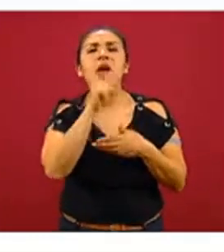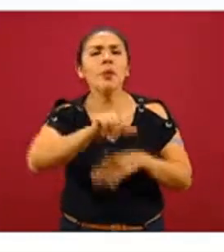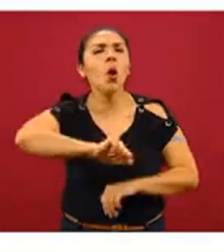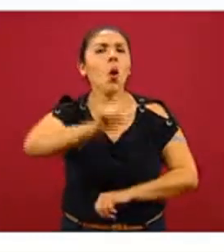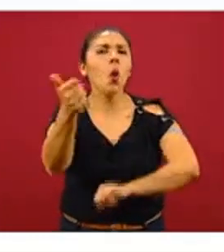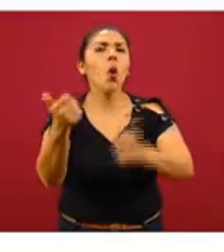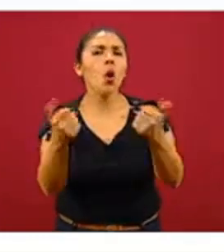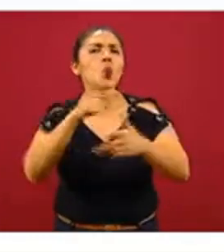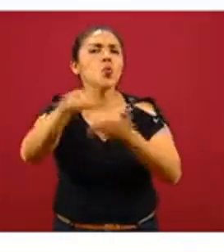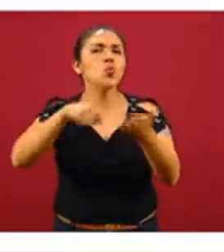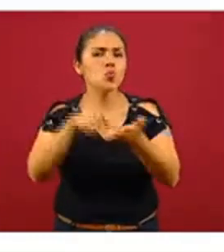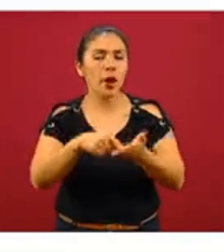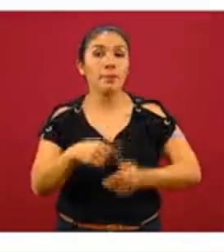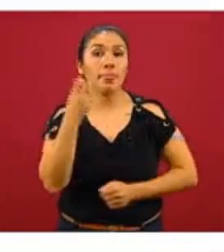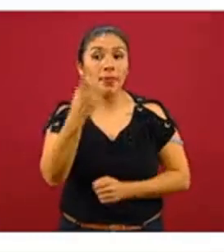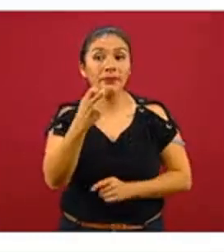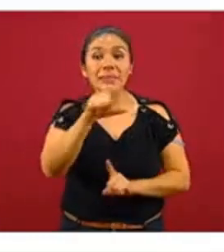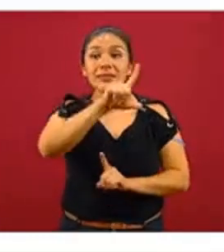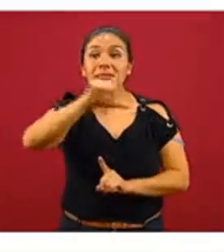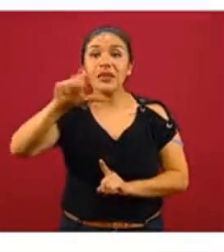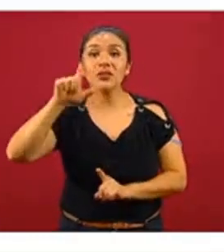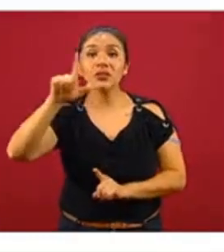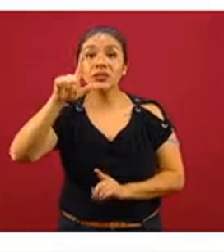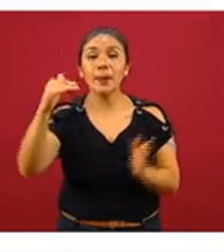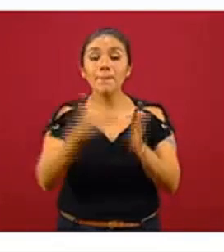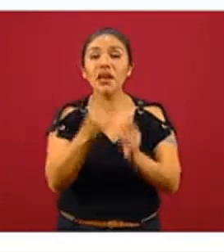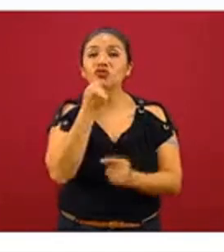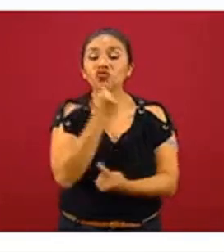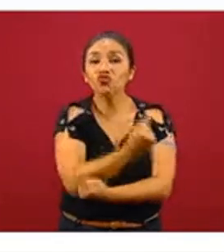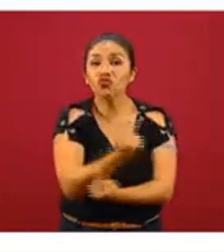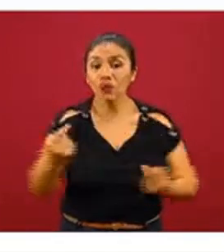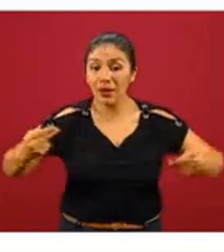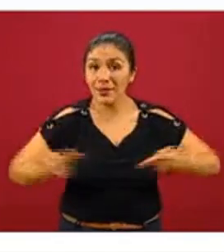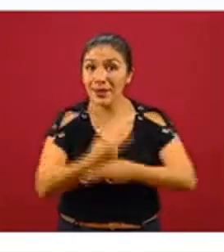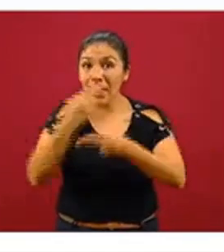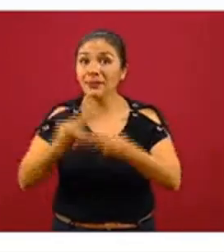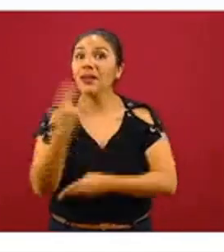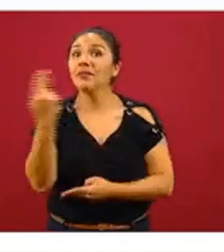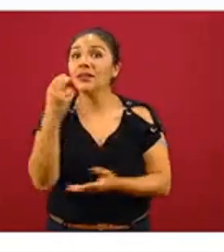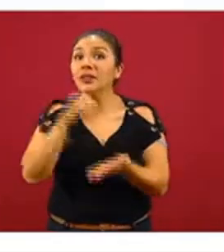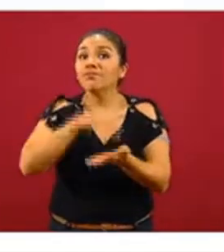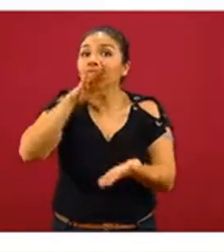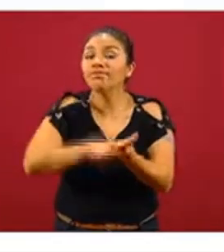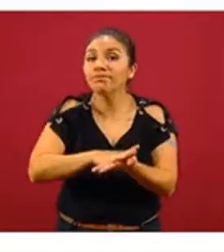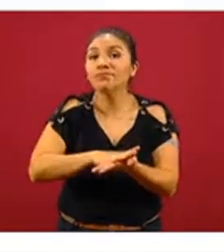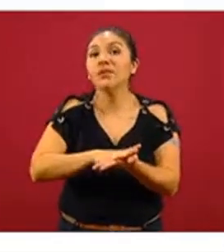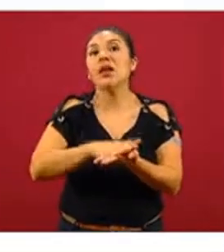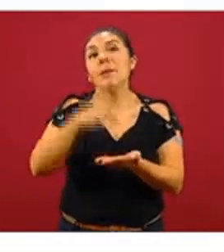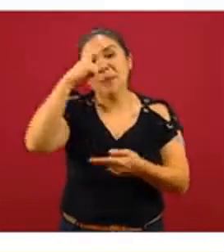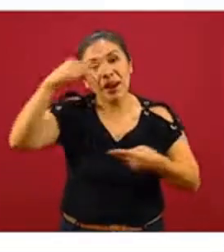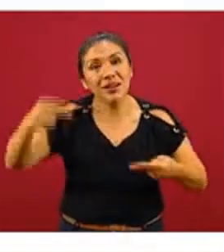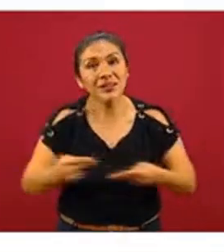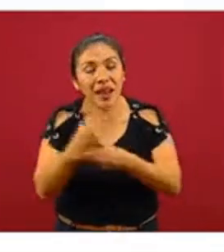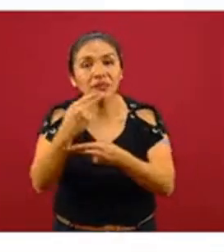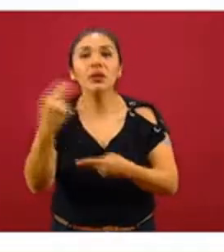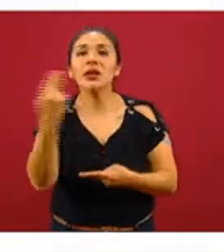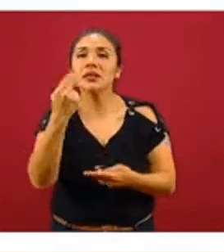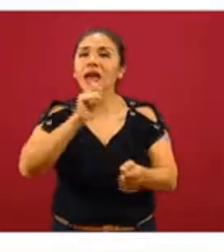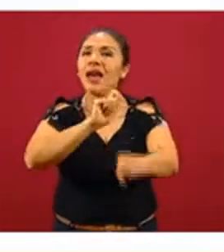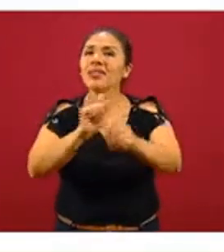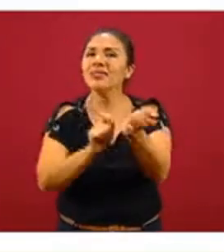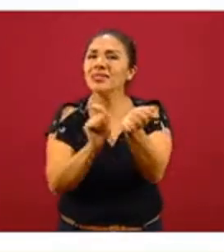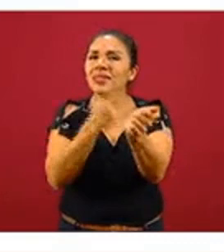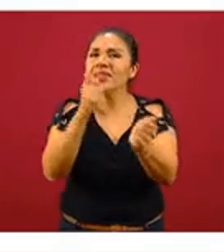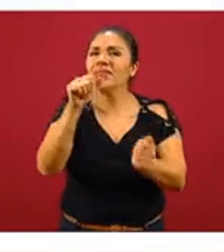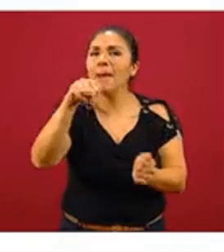otros lugares. Estos 717,000 niños que nacen necesitan registro de nacimiento, necesitan tamiz neonatal,